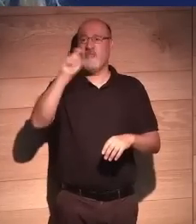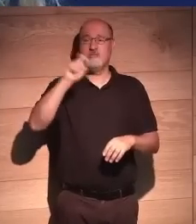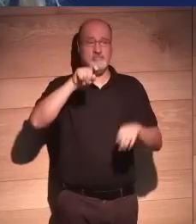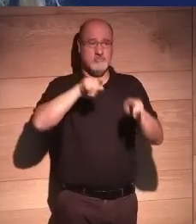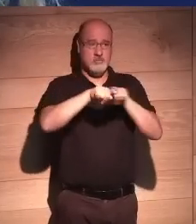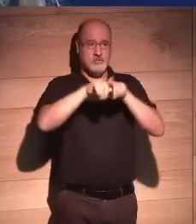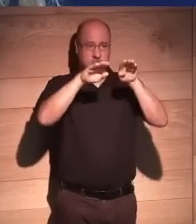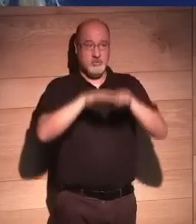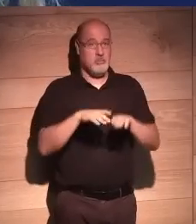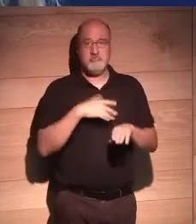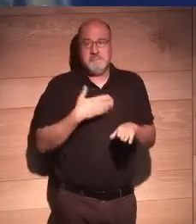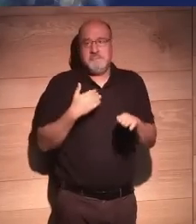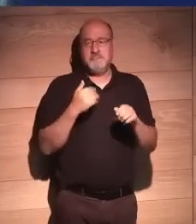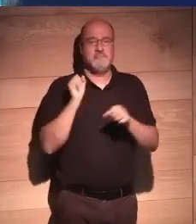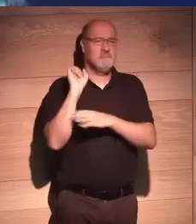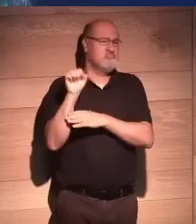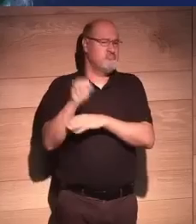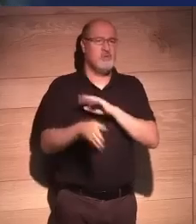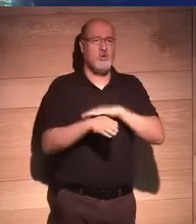lo dijo, nos la bajamos y no pasó nada.